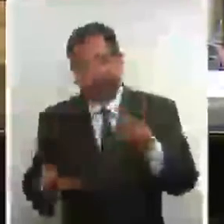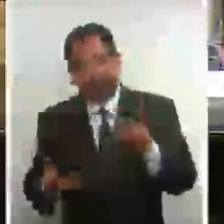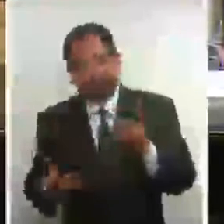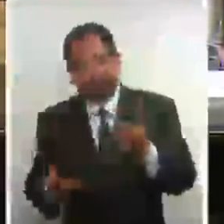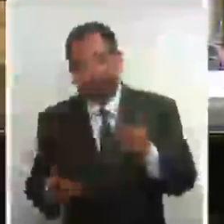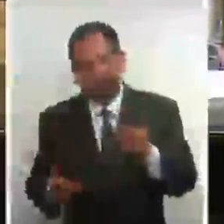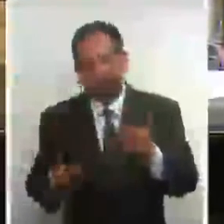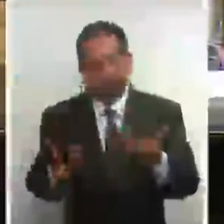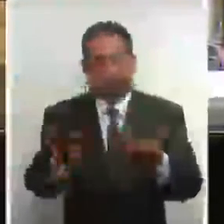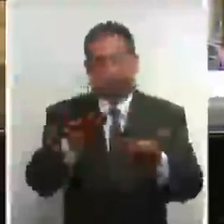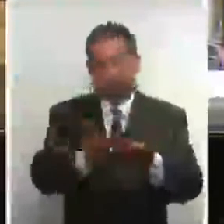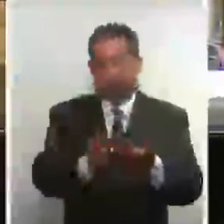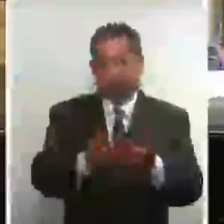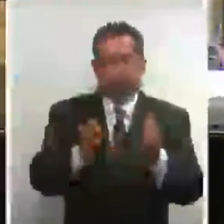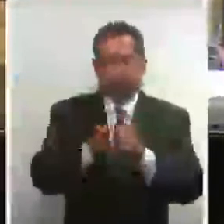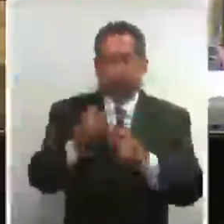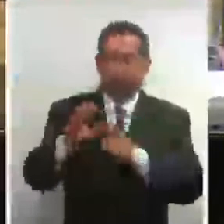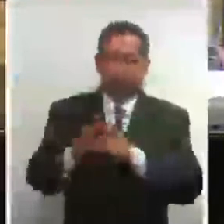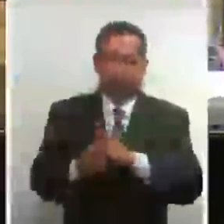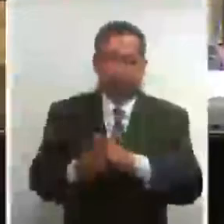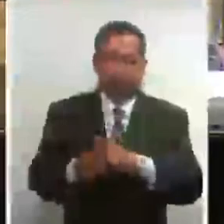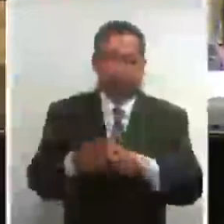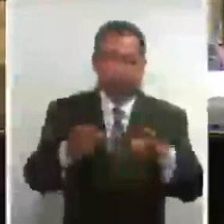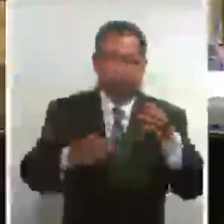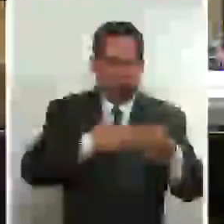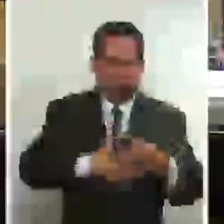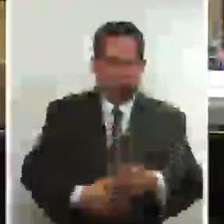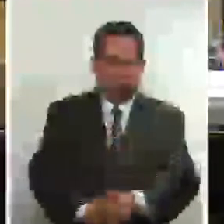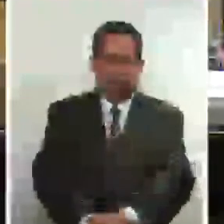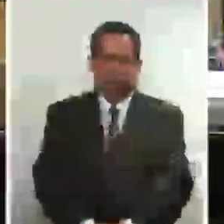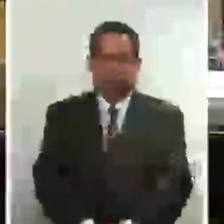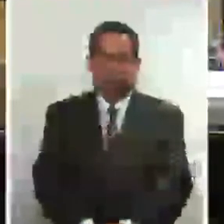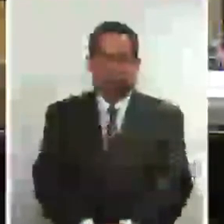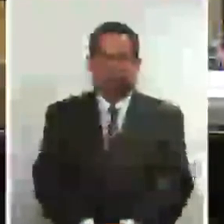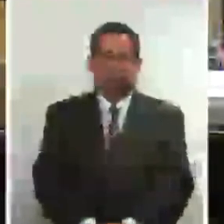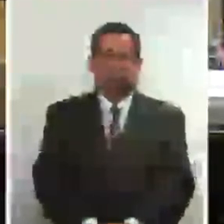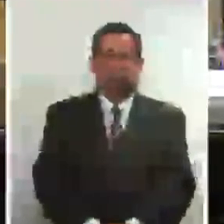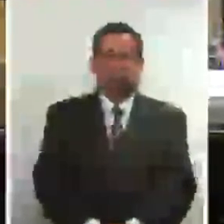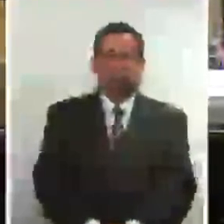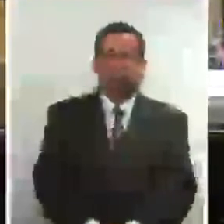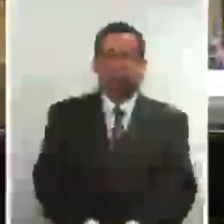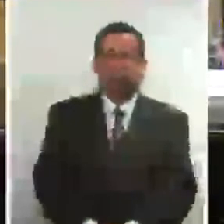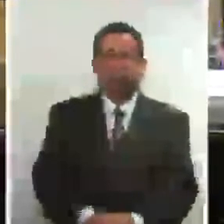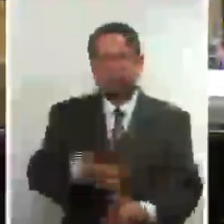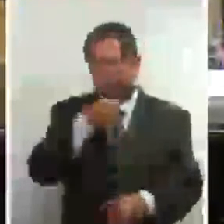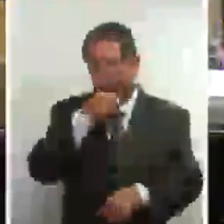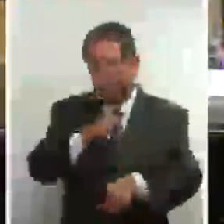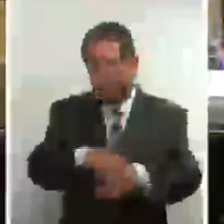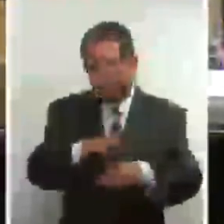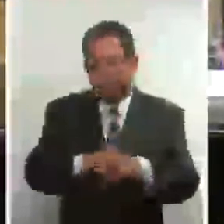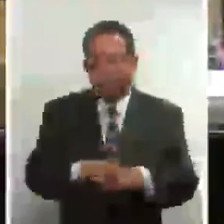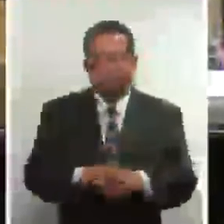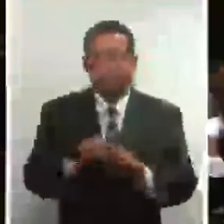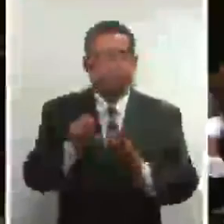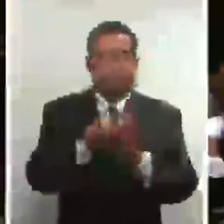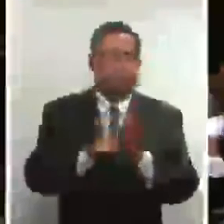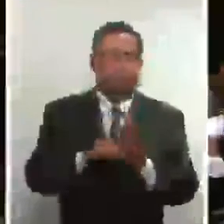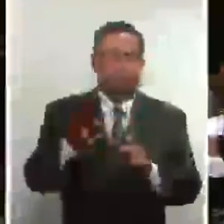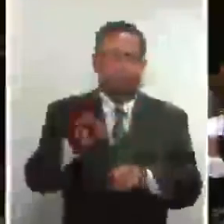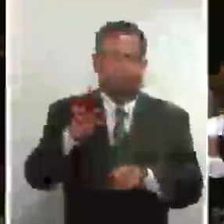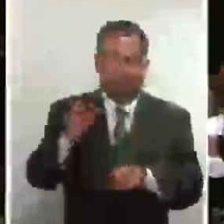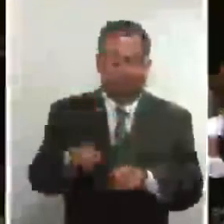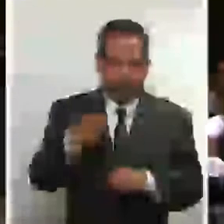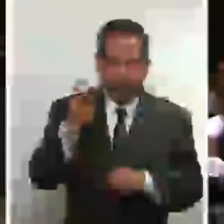reservas presentadas por la Comisión de Justicia. Háganse los avisos a que se refiere el artículo